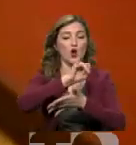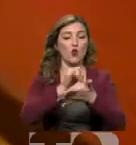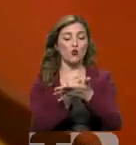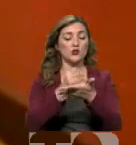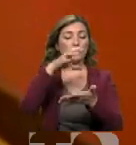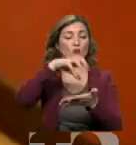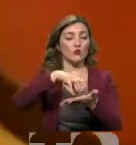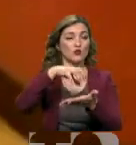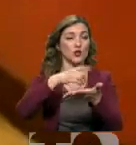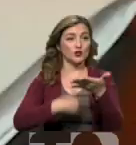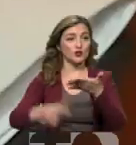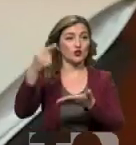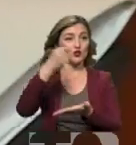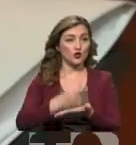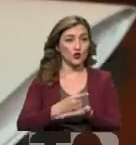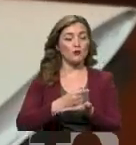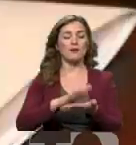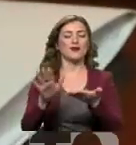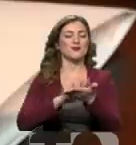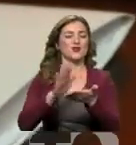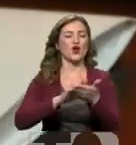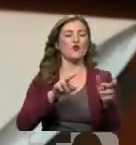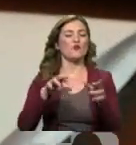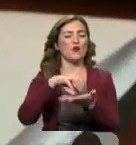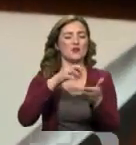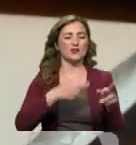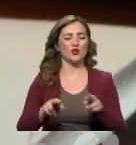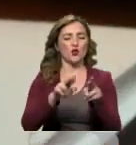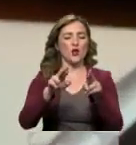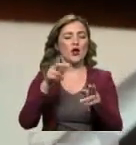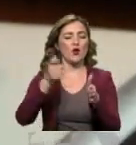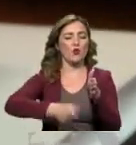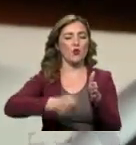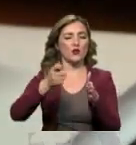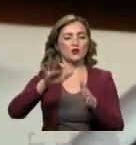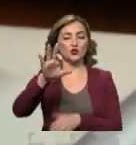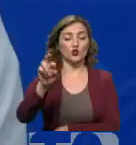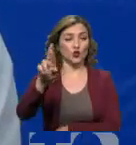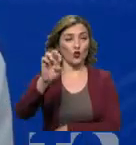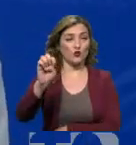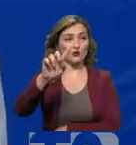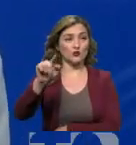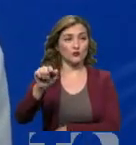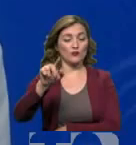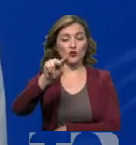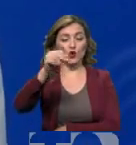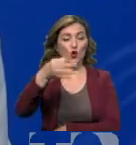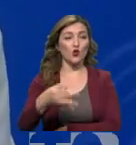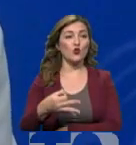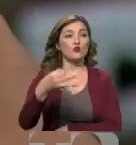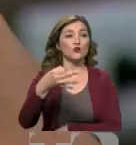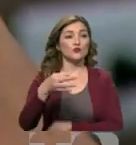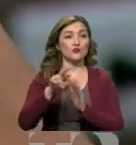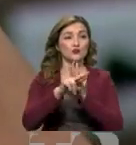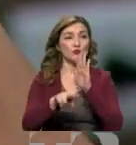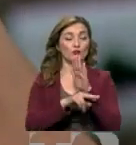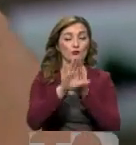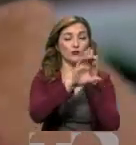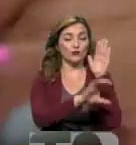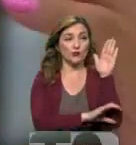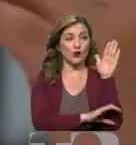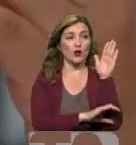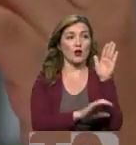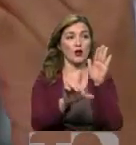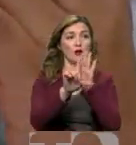Los Ríos. Es decir, según el juez Ángel Torres, que dictaminó la sentencia en primera instancia, incumplieron principios y reglas constitucionales